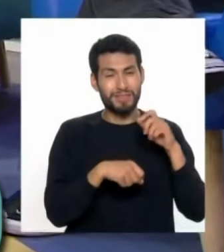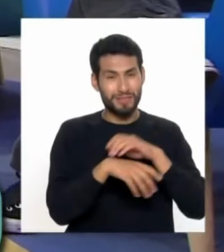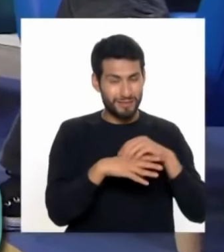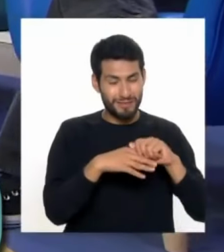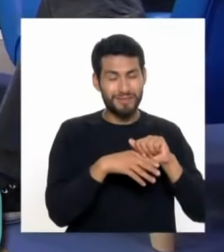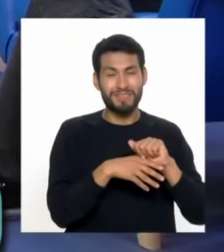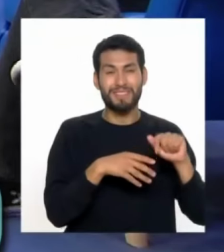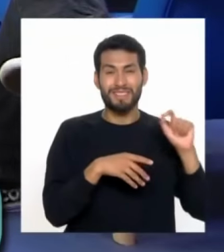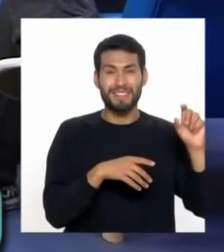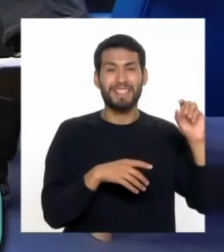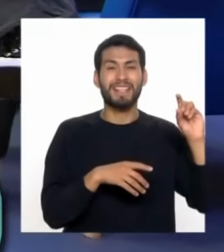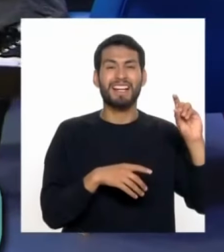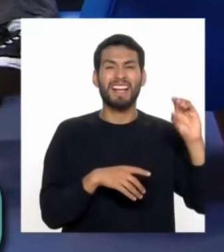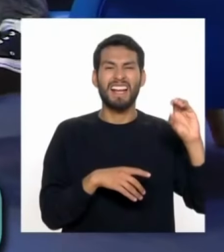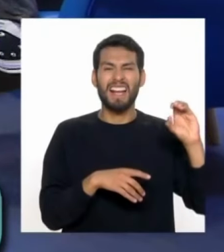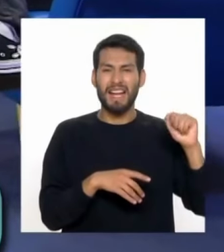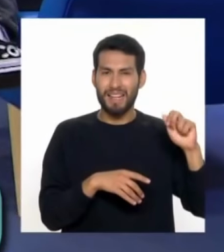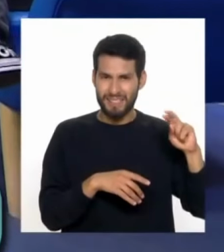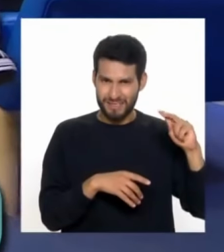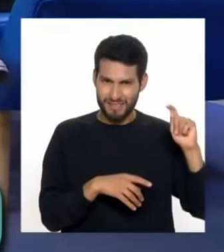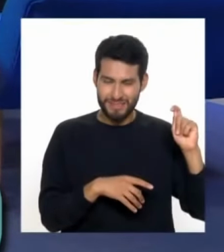Calmet. Y